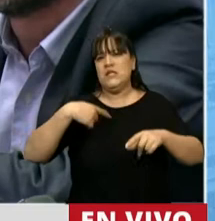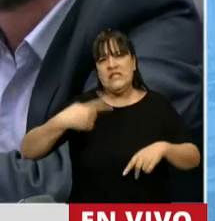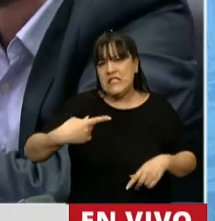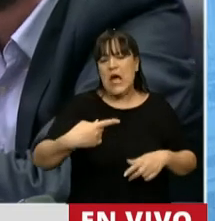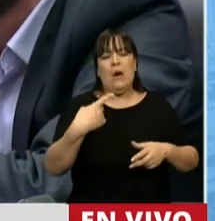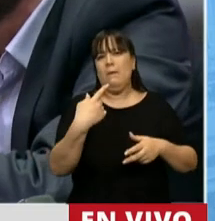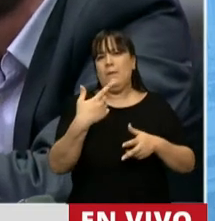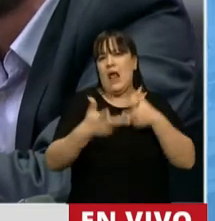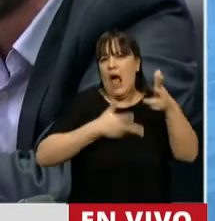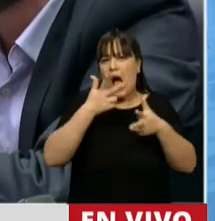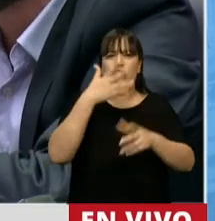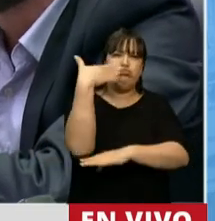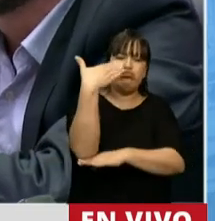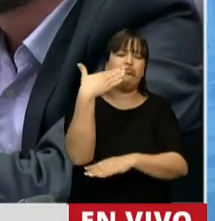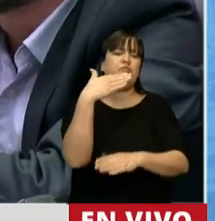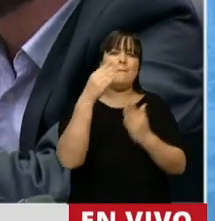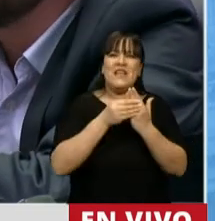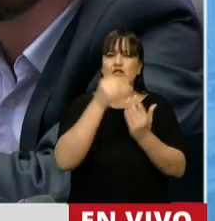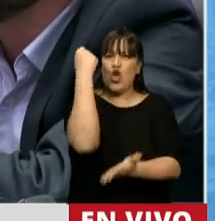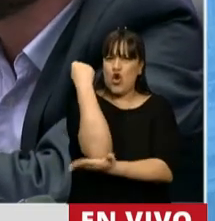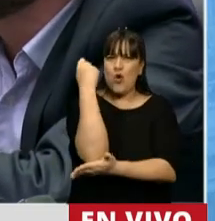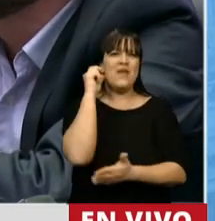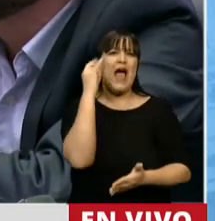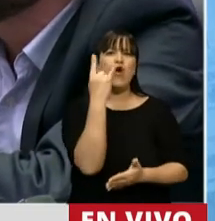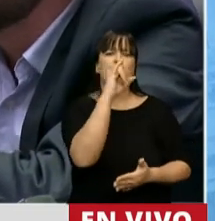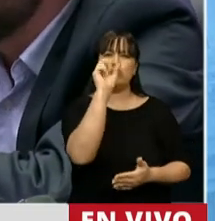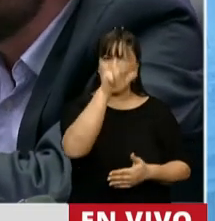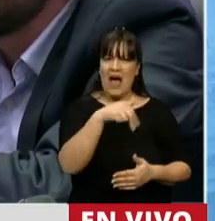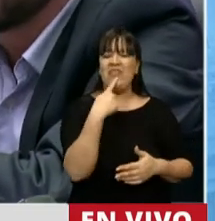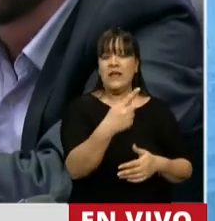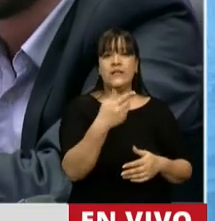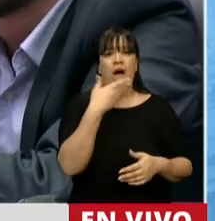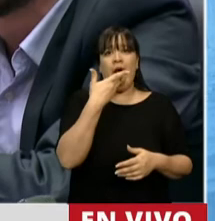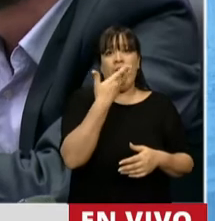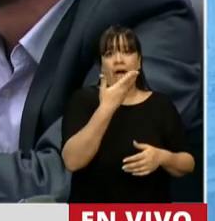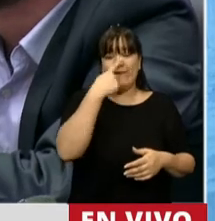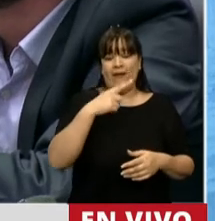constantemente el ministro Guzmán, quedará solo en palabras.